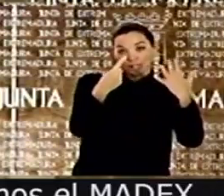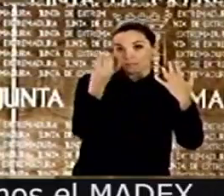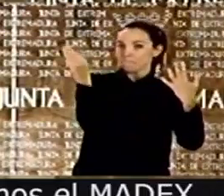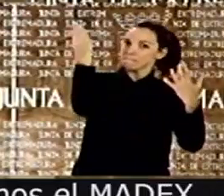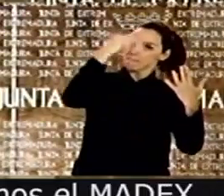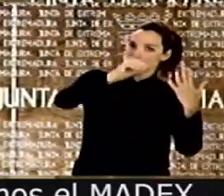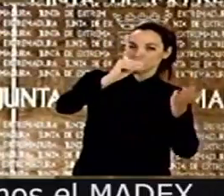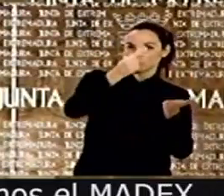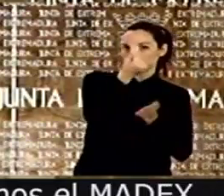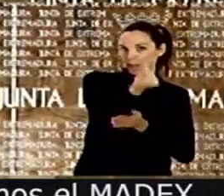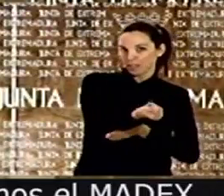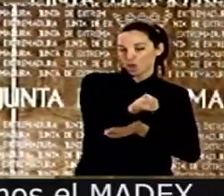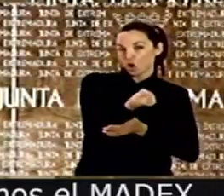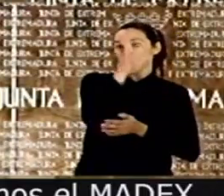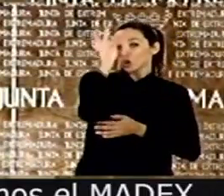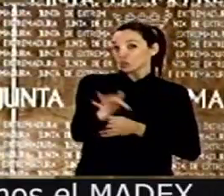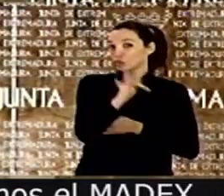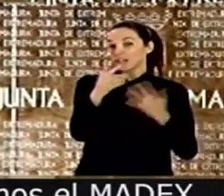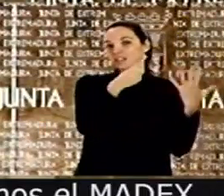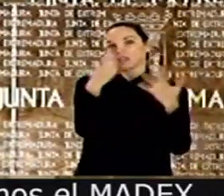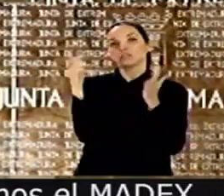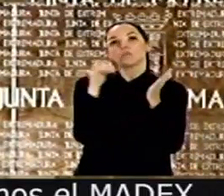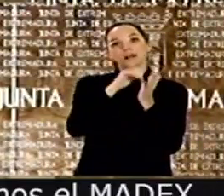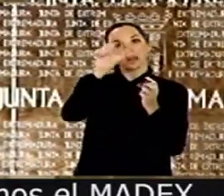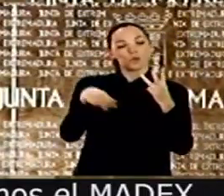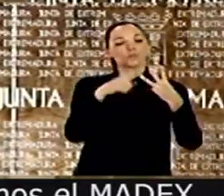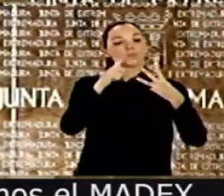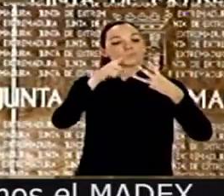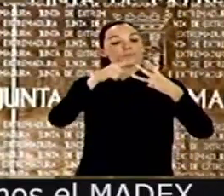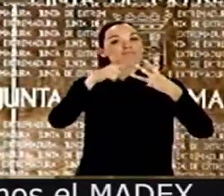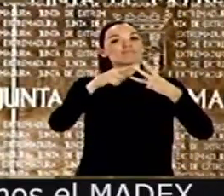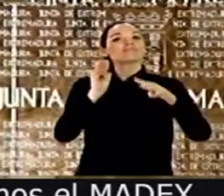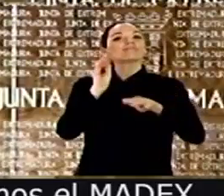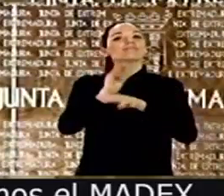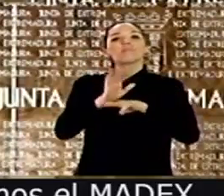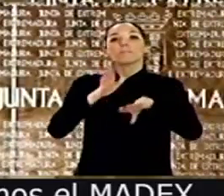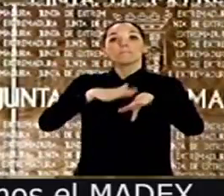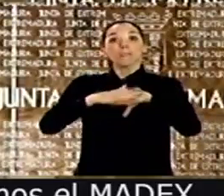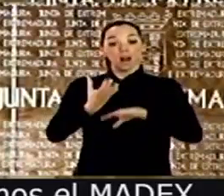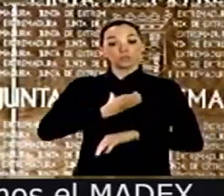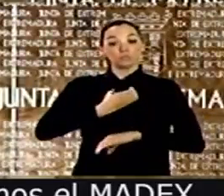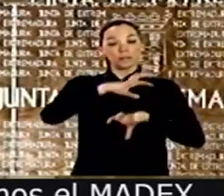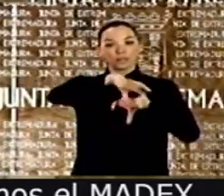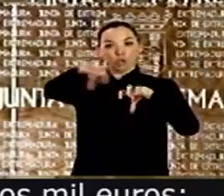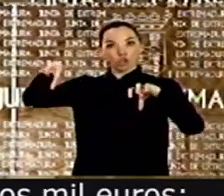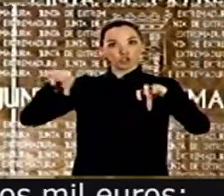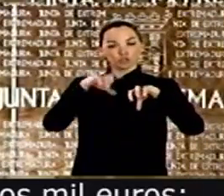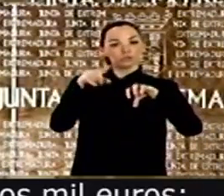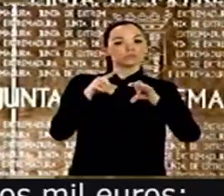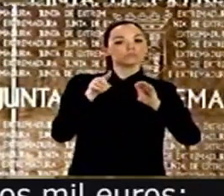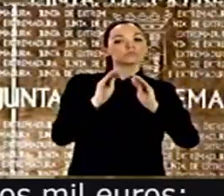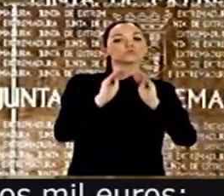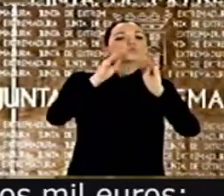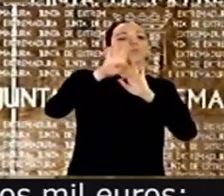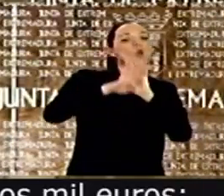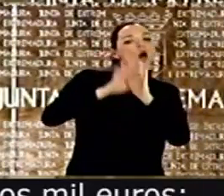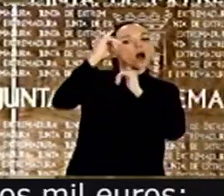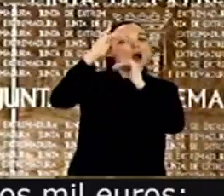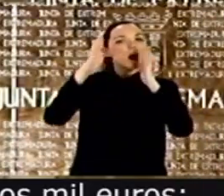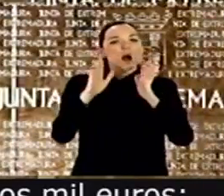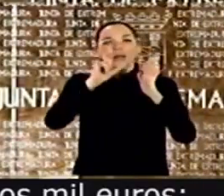precios, total 600.000 euros. Ayudas a los ayuntamientos para mantener los distintos programas de atención a las personas, más